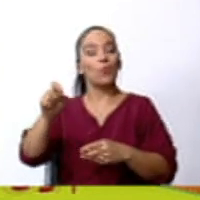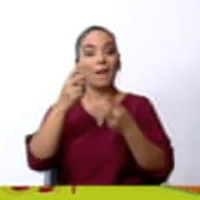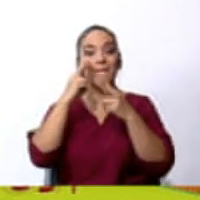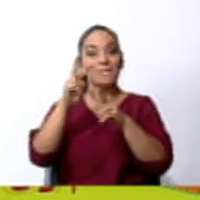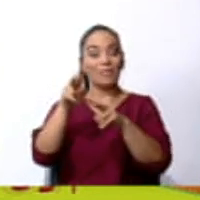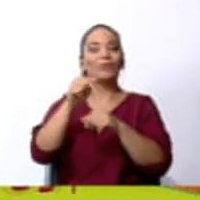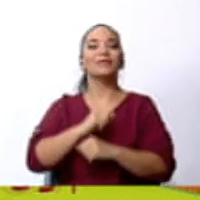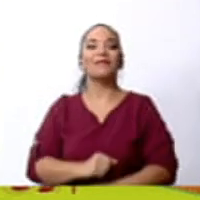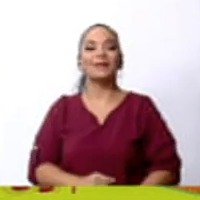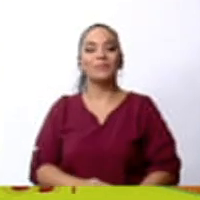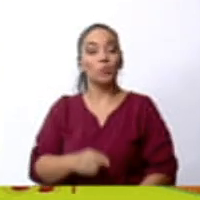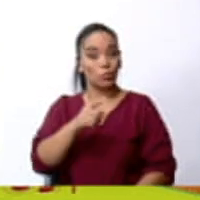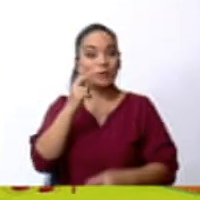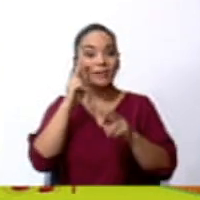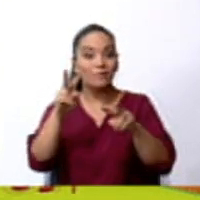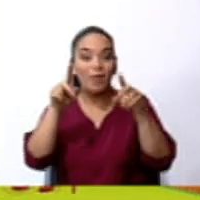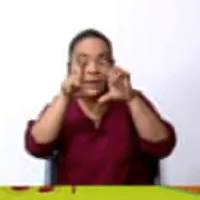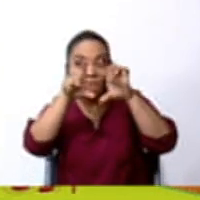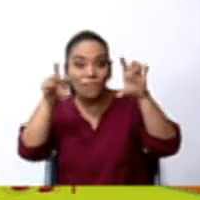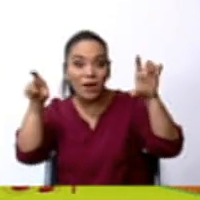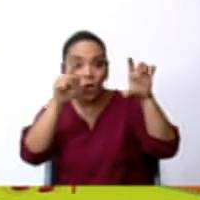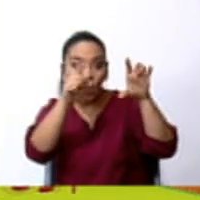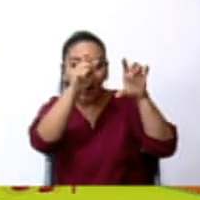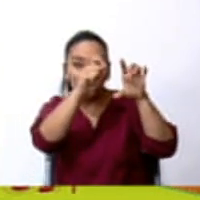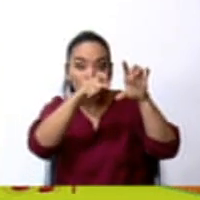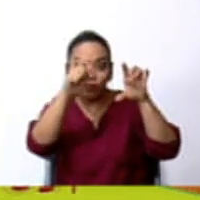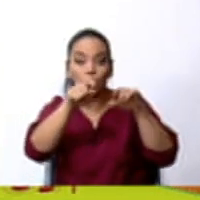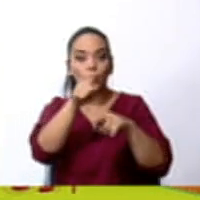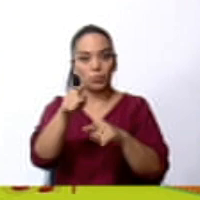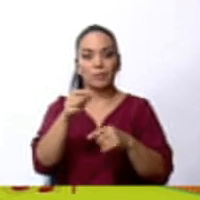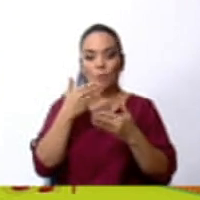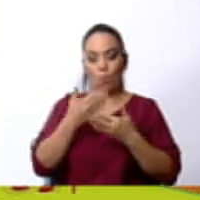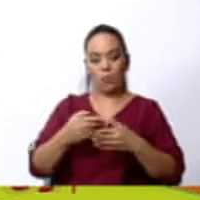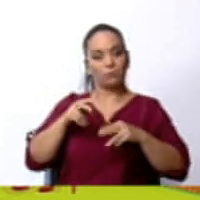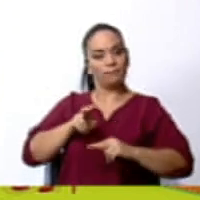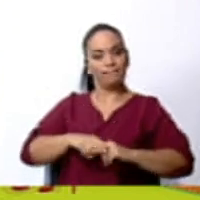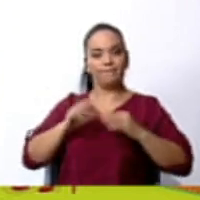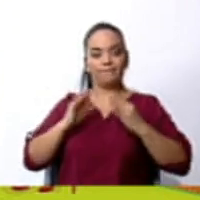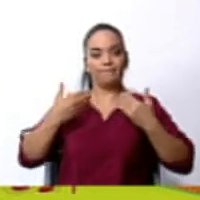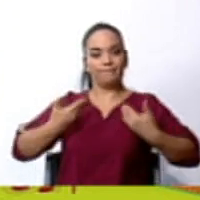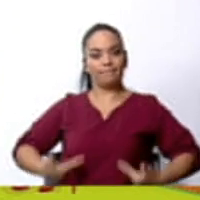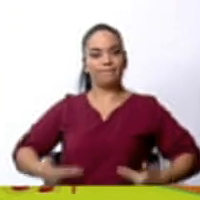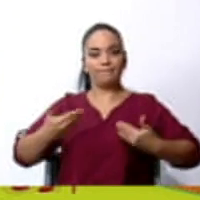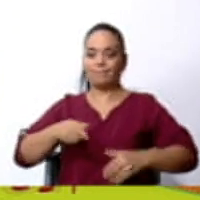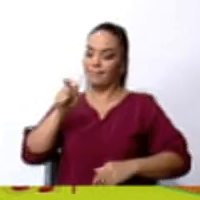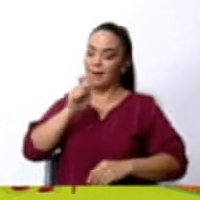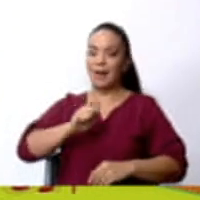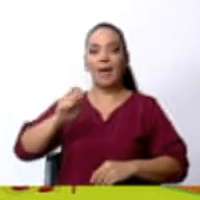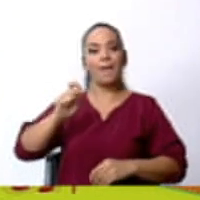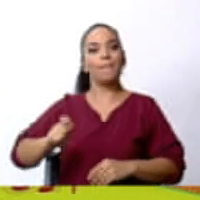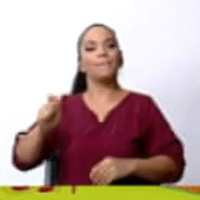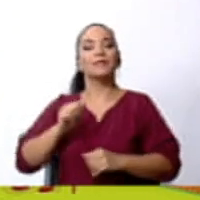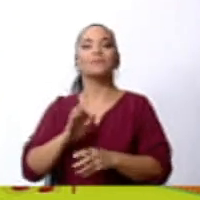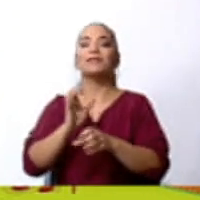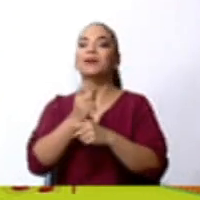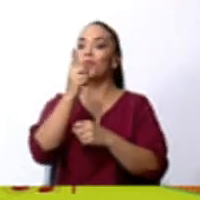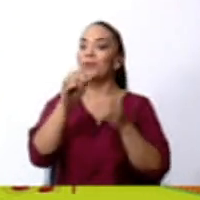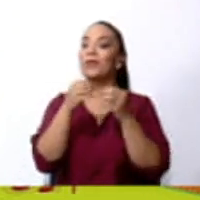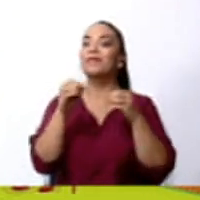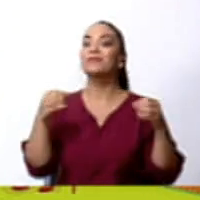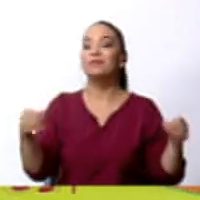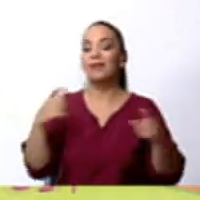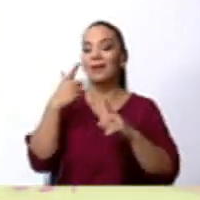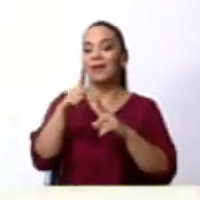imagen, vean bien el renglón, tomemos el lápiz con buena postura y vamos a ir a hacer esa oración en